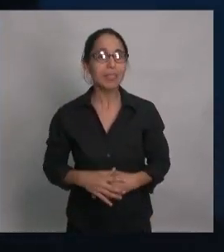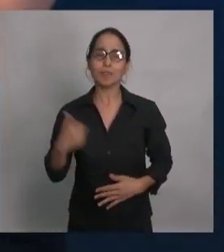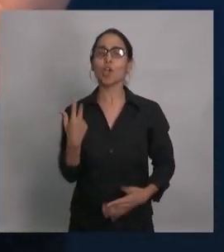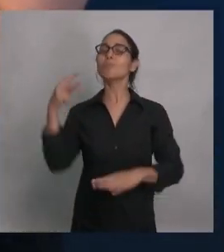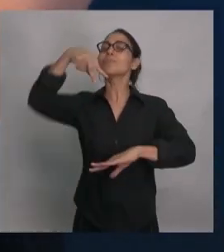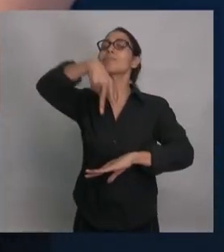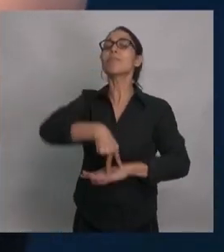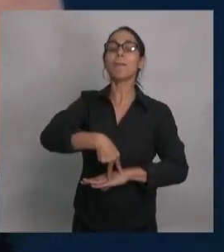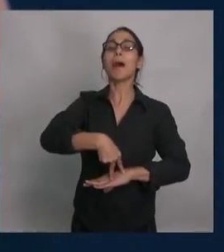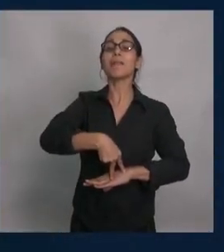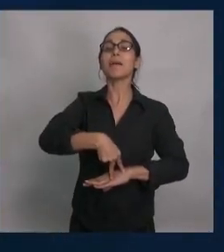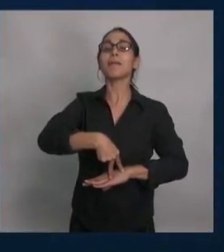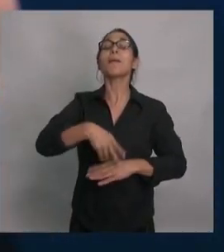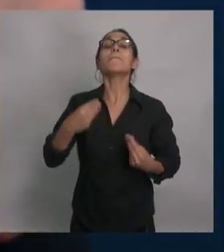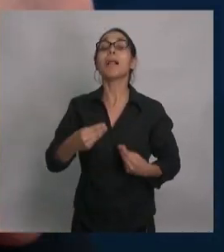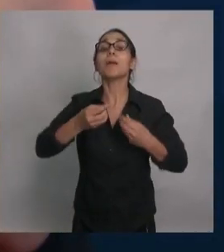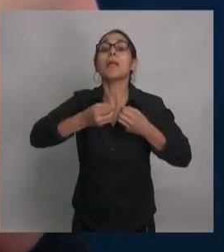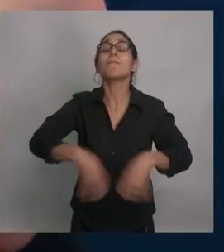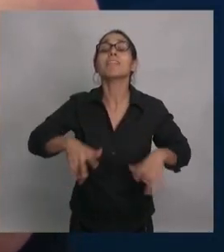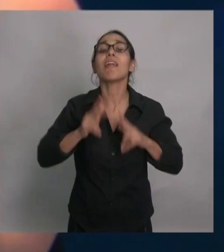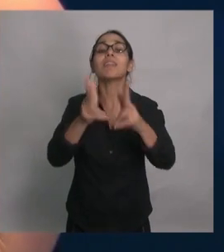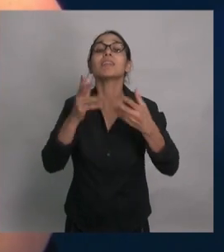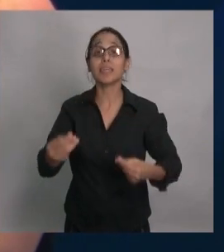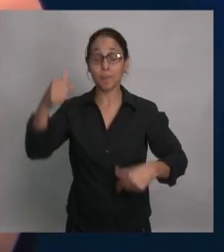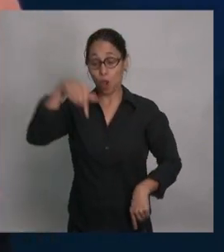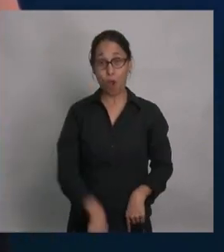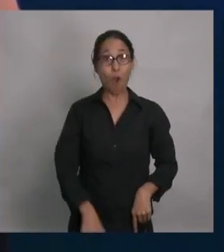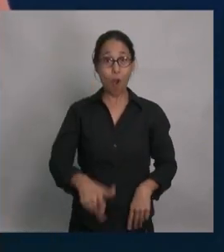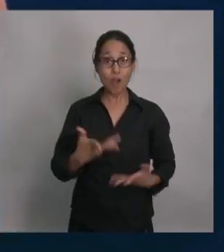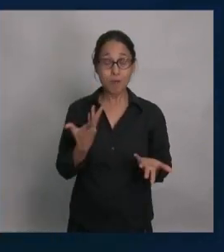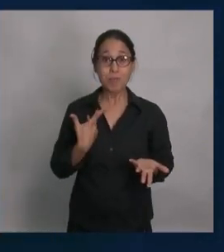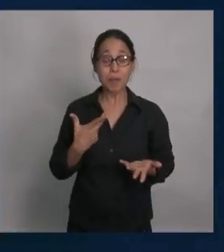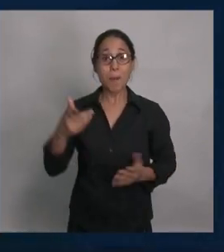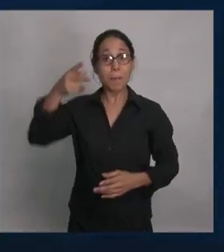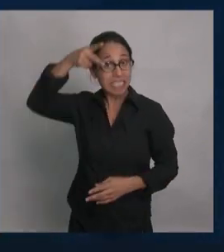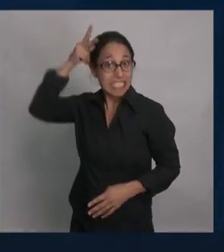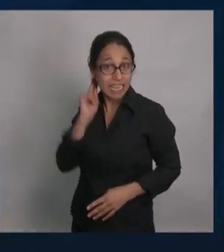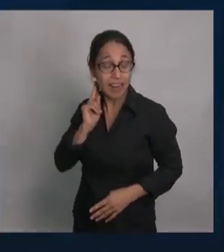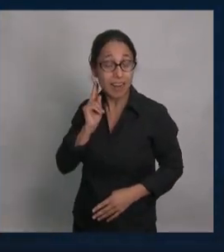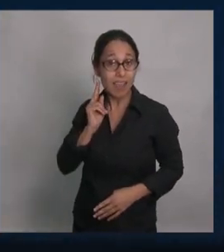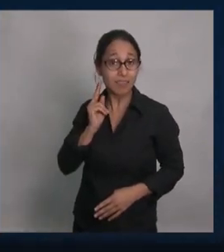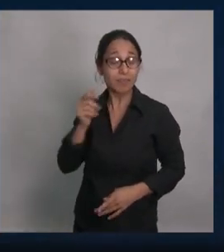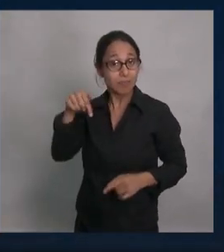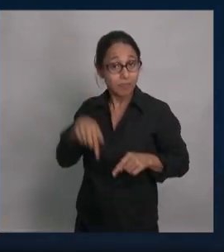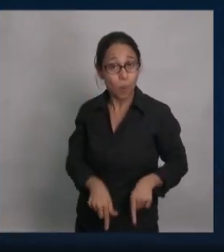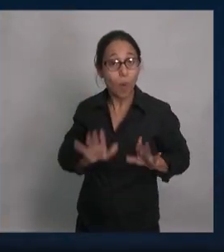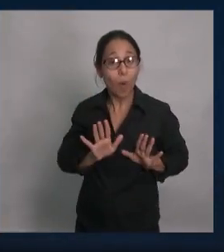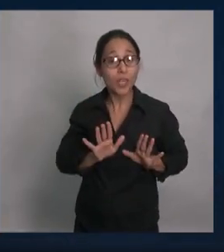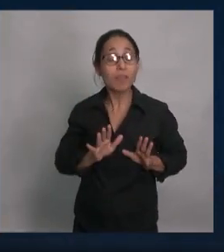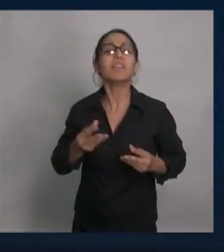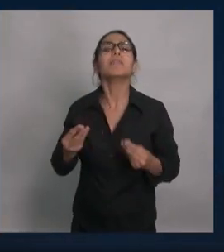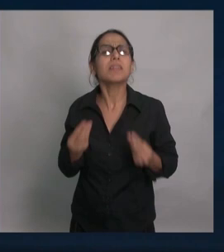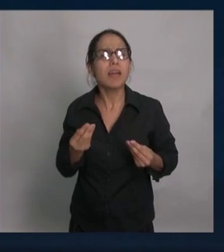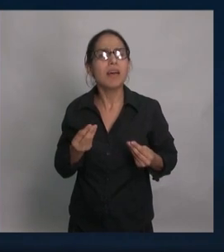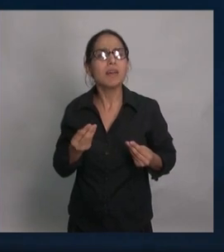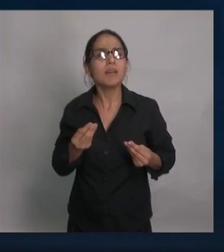parar para partir diciendo que hoy día en mi país, hoy día en Chile, está pasando